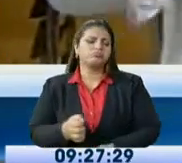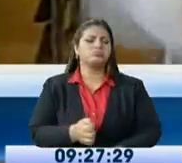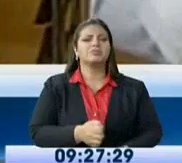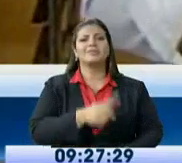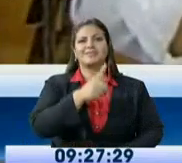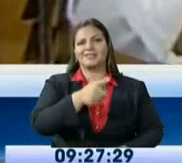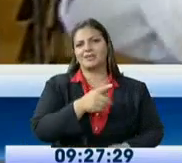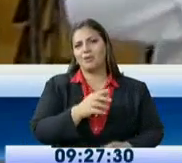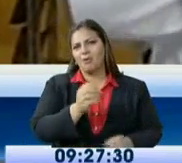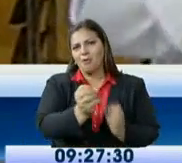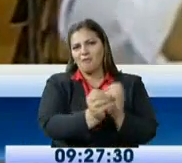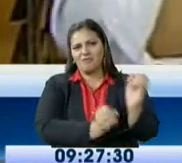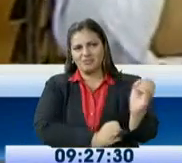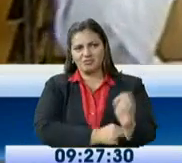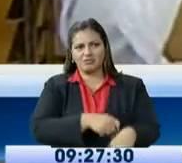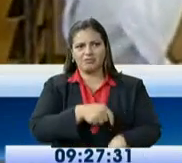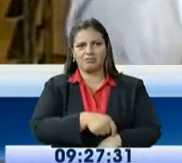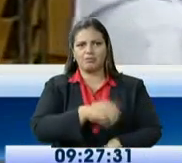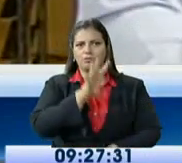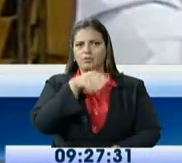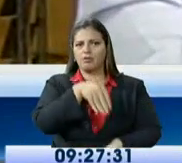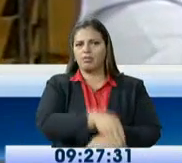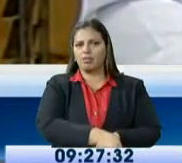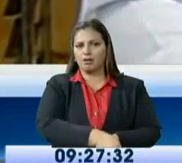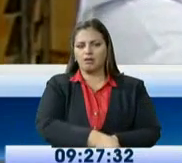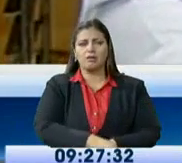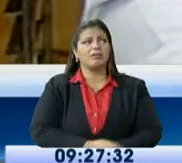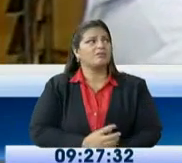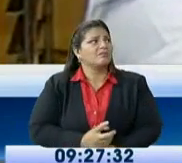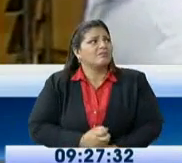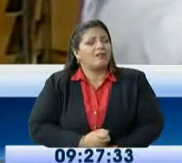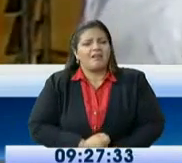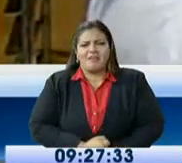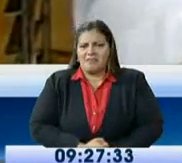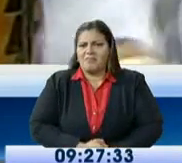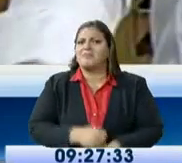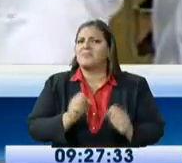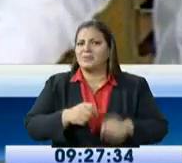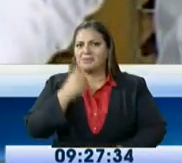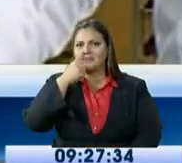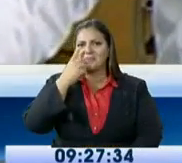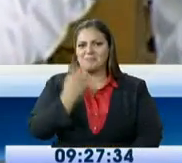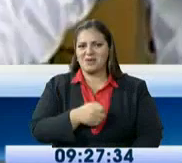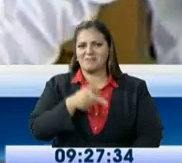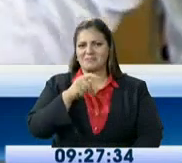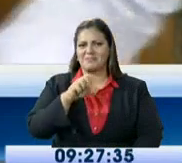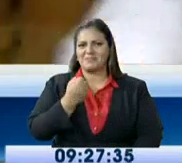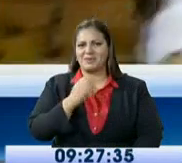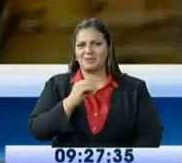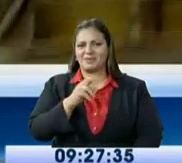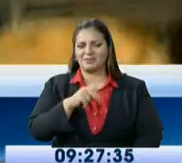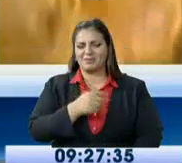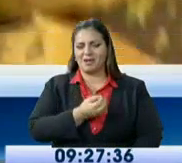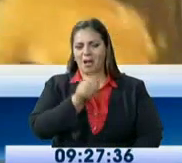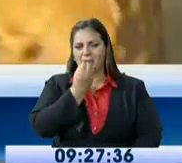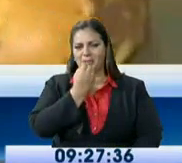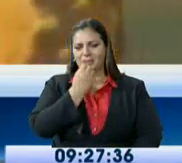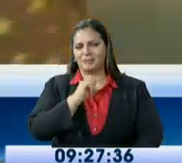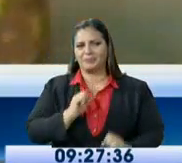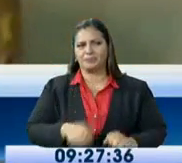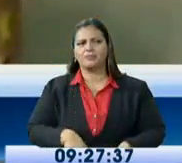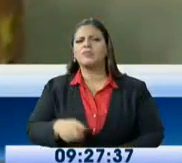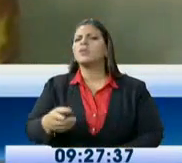ha digerido. Oiga, es ideal. Así es muy bueno. Don Antonio, el precio más o menos de el pequeñito, más o menos, ¿cuál puede